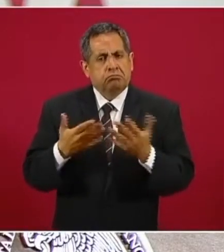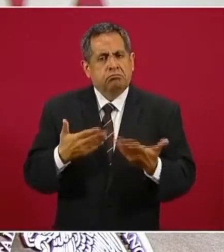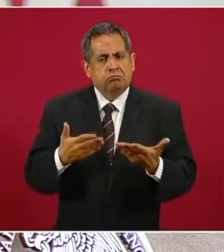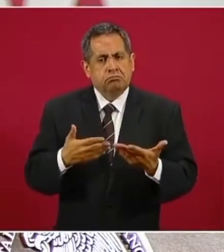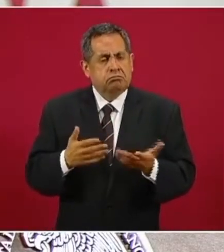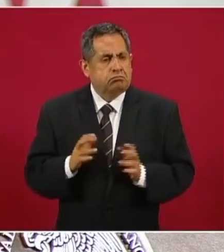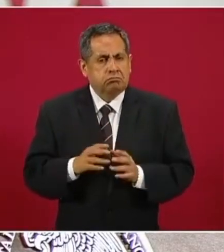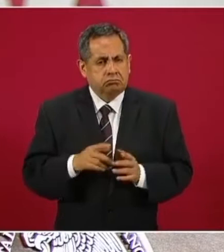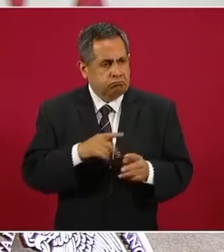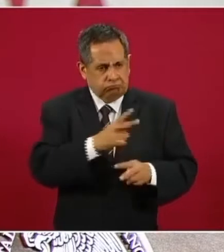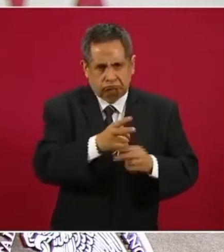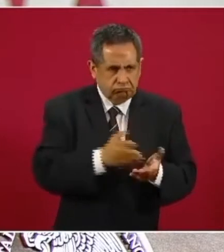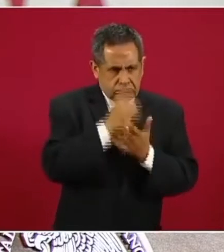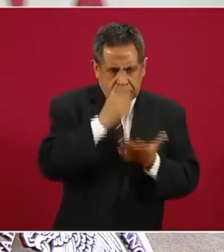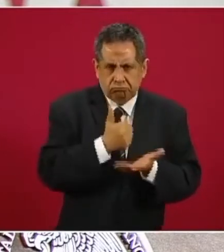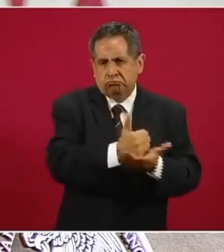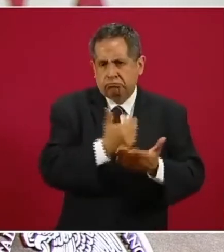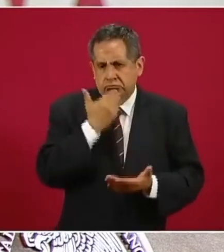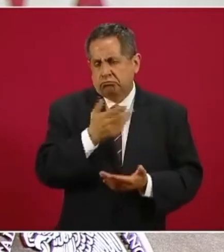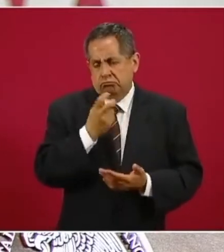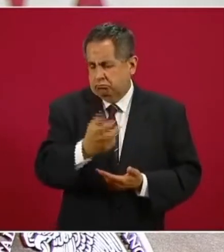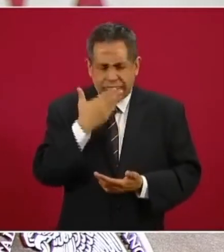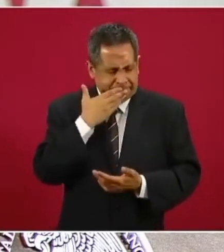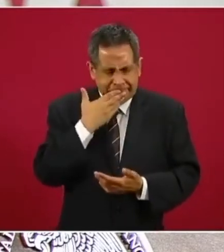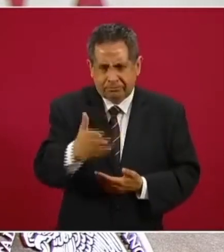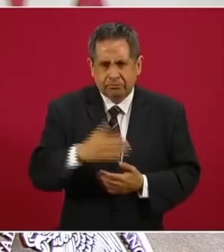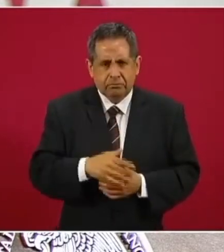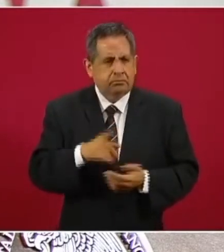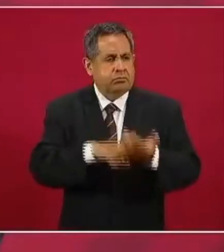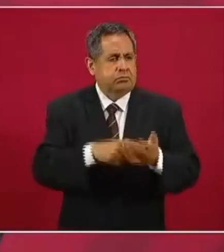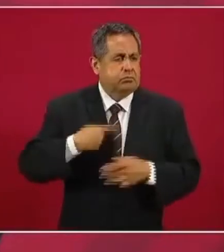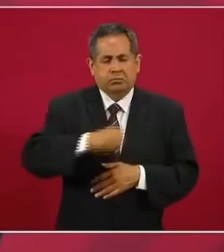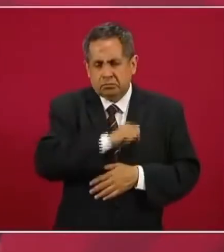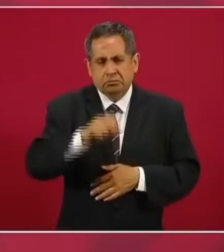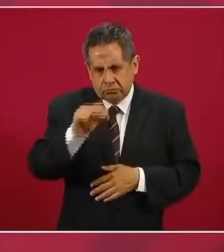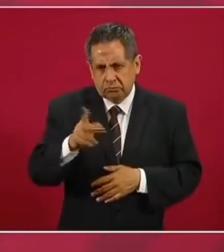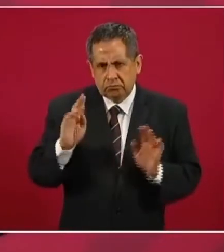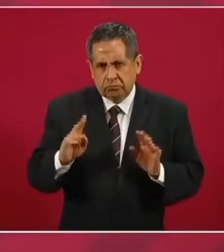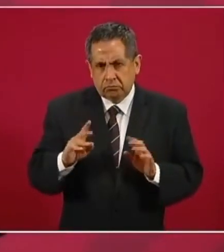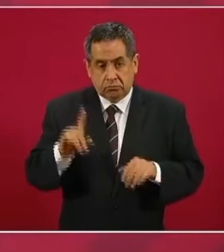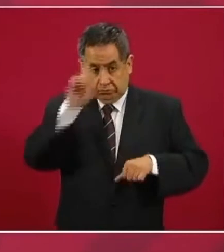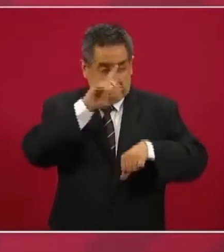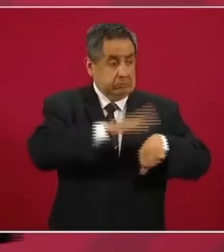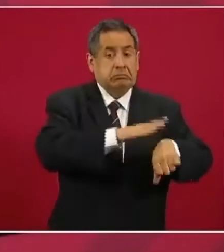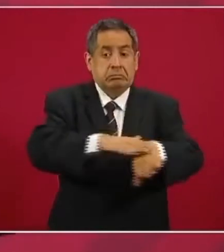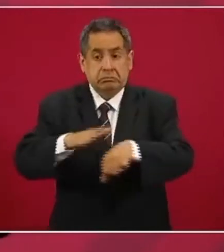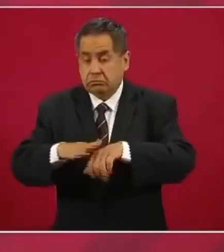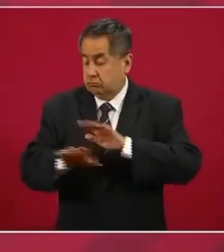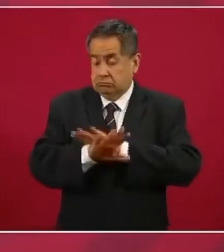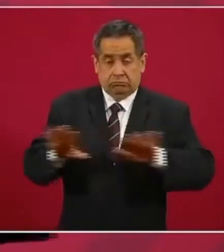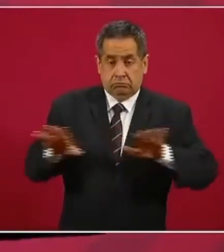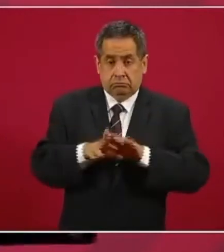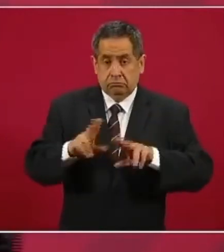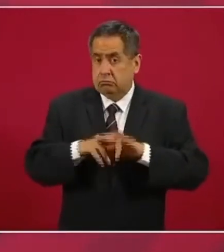a ir a ayudar, es decir, que no son malas personas. No estoy recomendando a nadie, ni